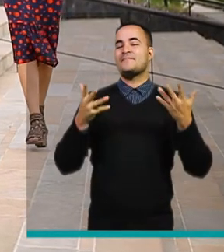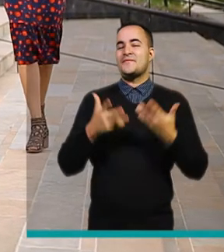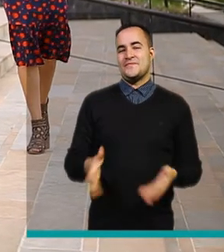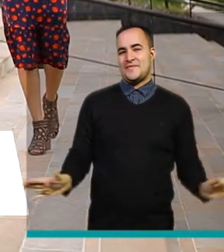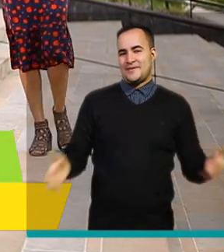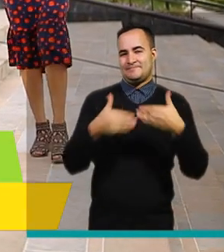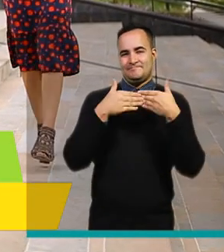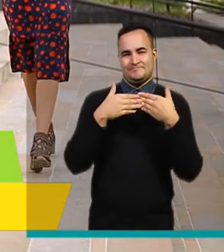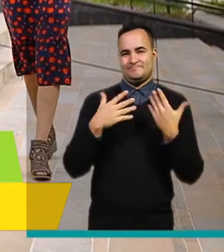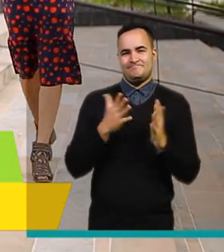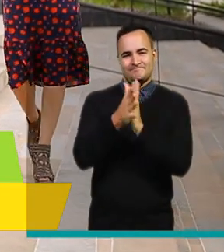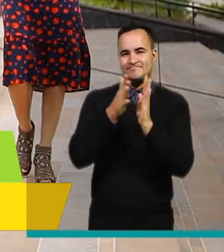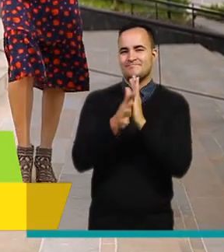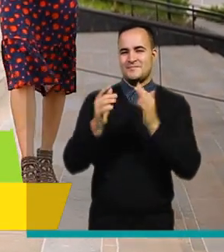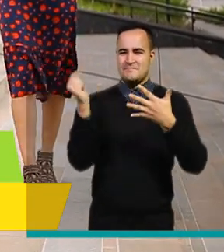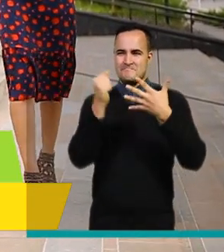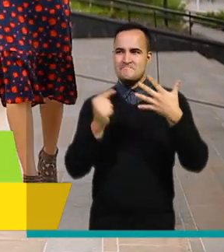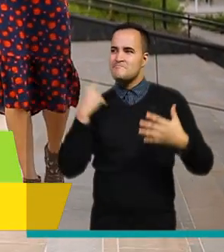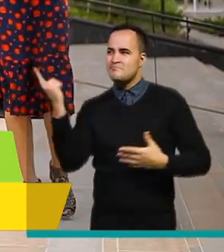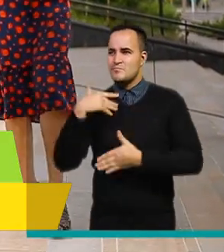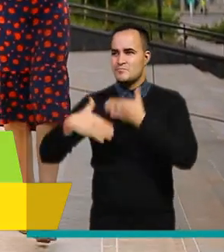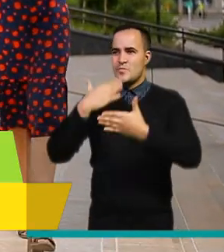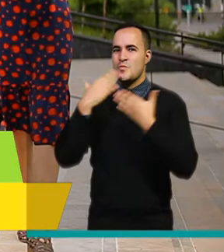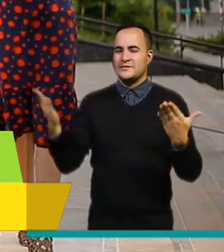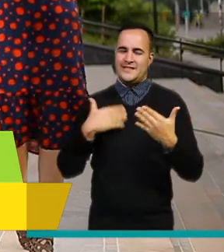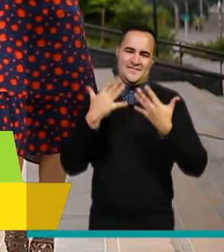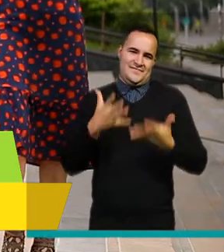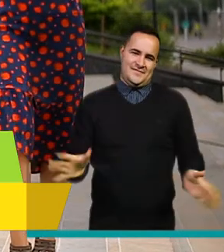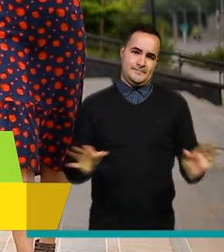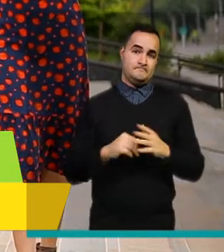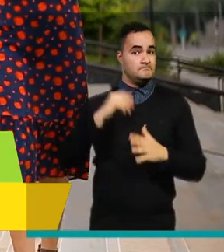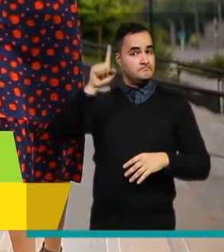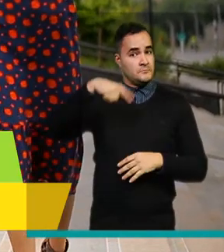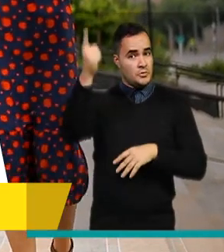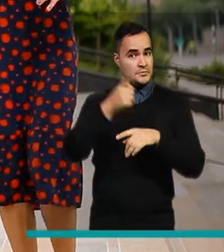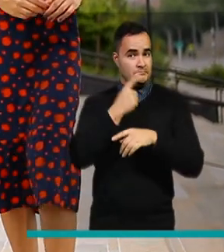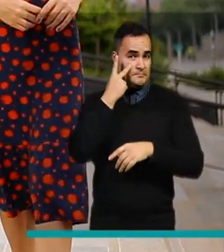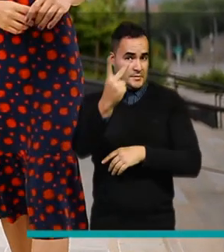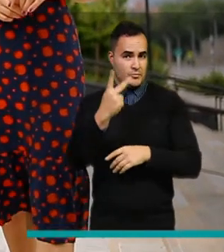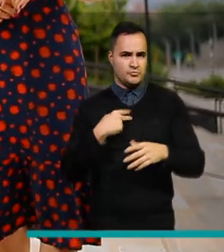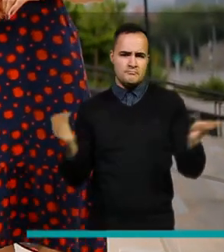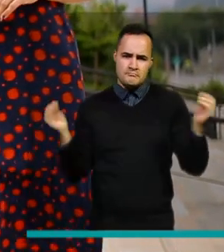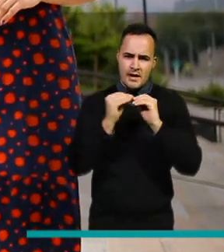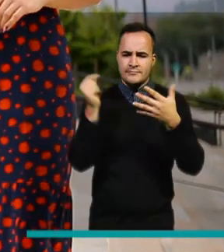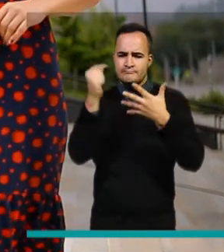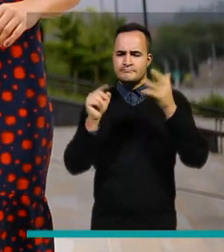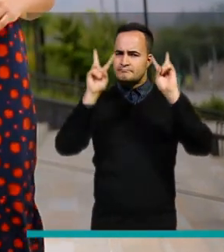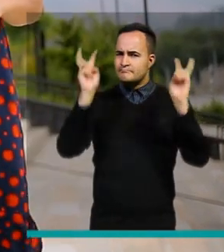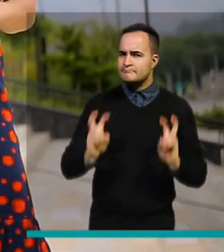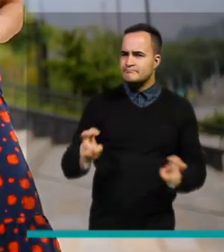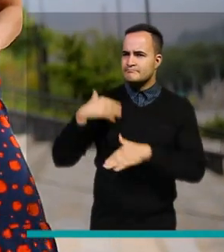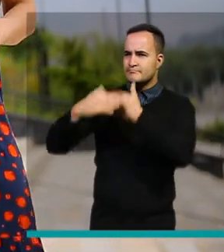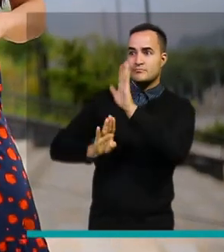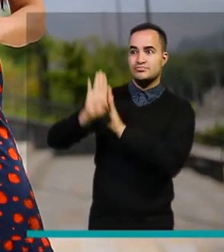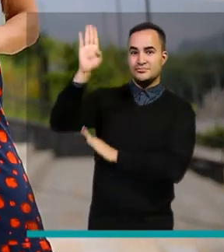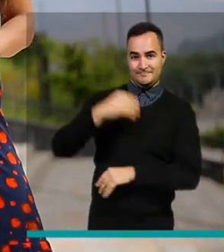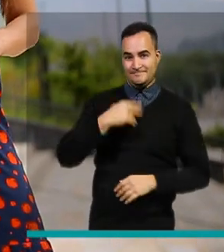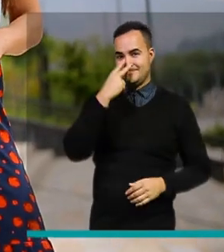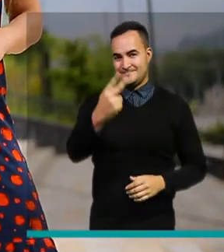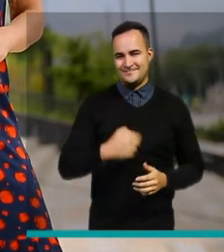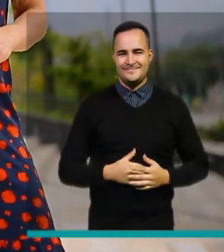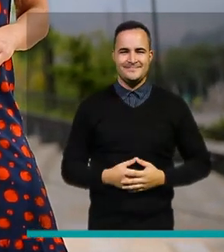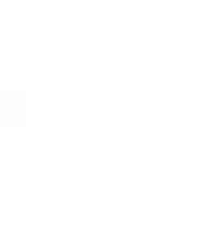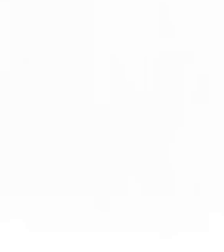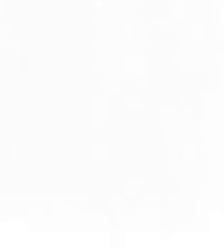Terminamos otra emisión de Medellín Conecta TV. Nos encontramos la próxima semana con más noticias e historias de Medellín Futuro.